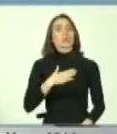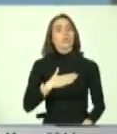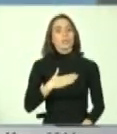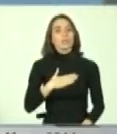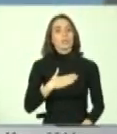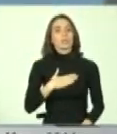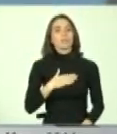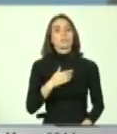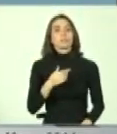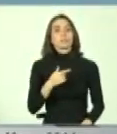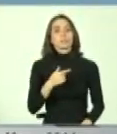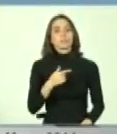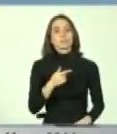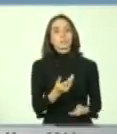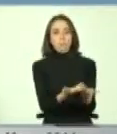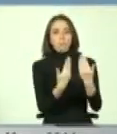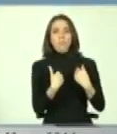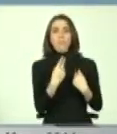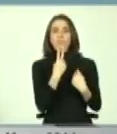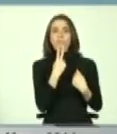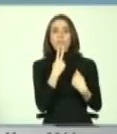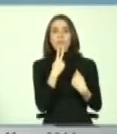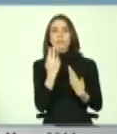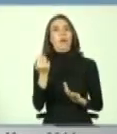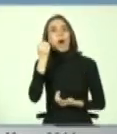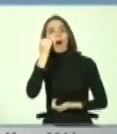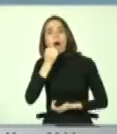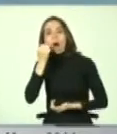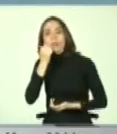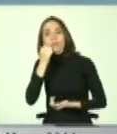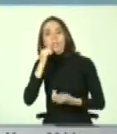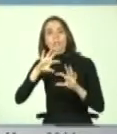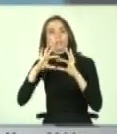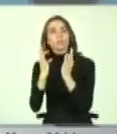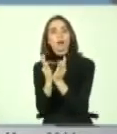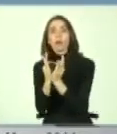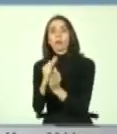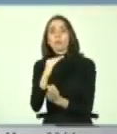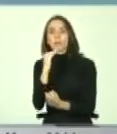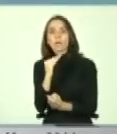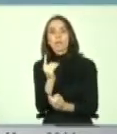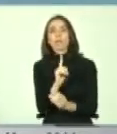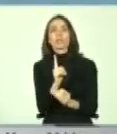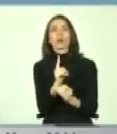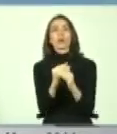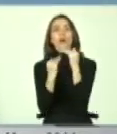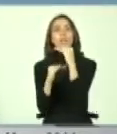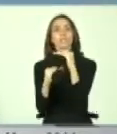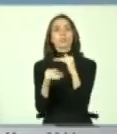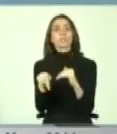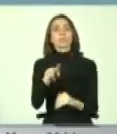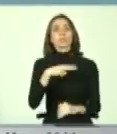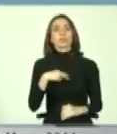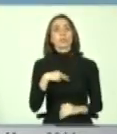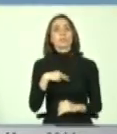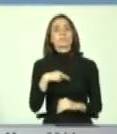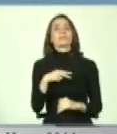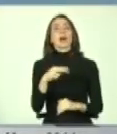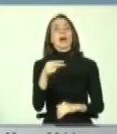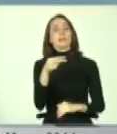se nos permita tener una vida afectiva plena y que no se limite nuestra sexualidad